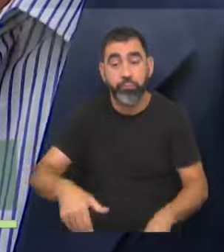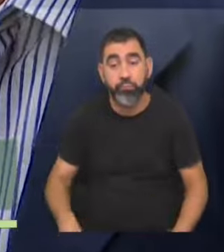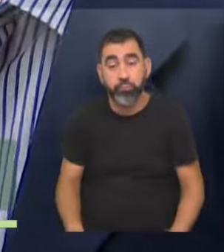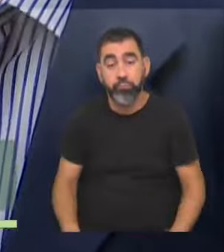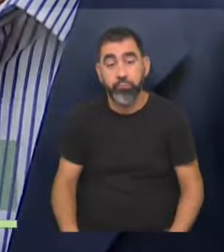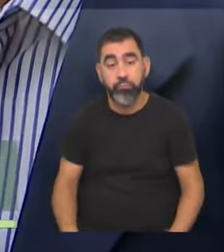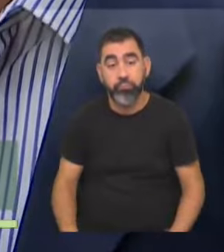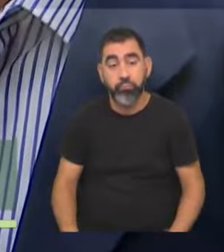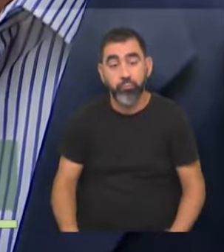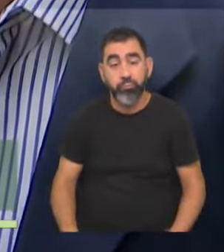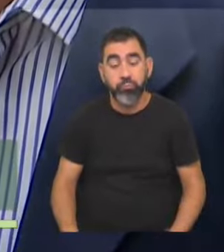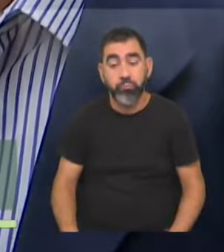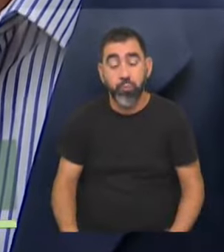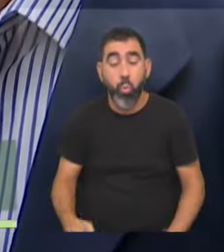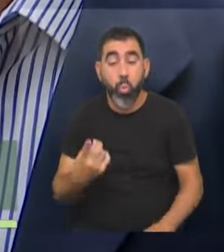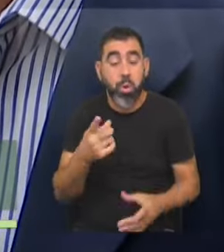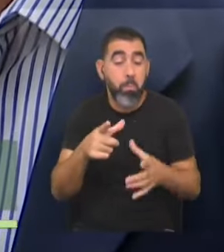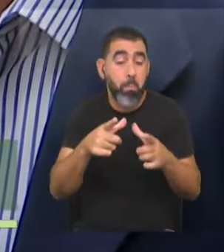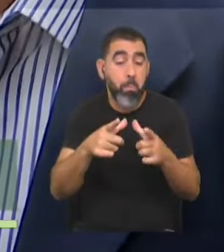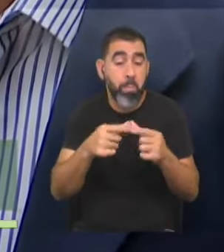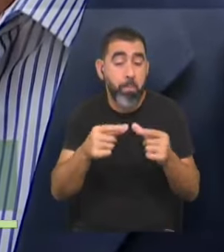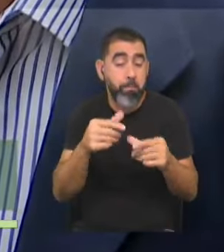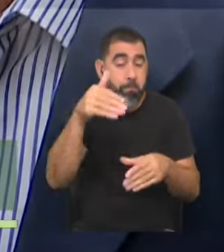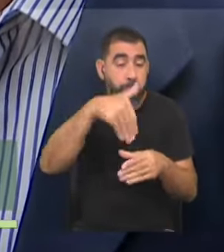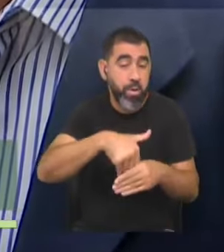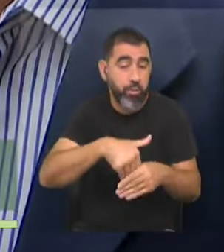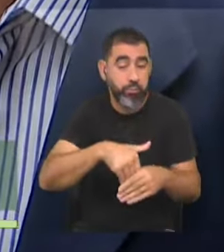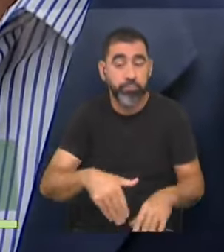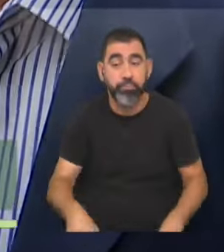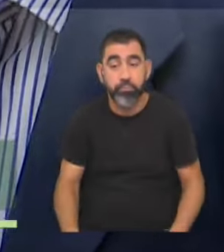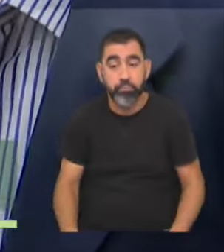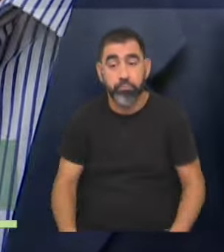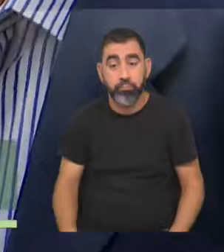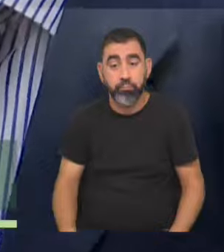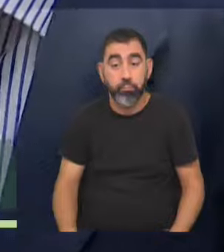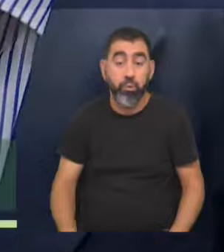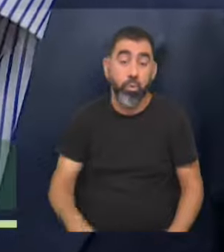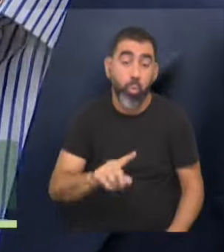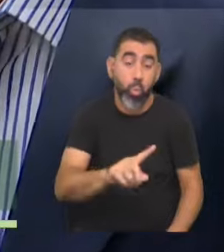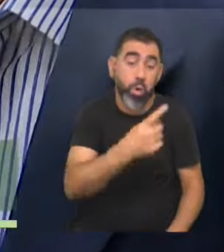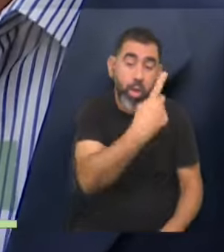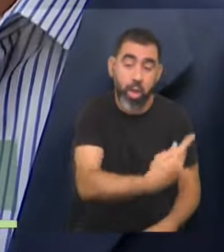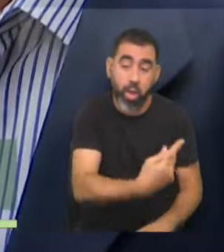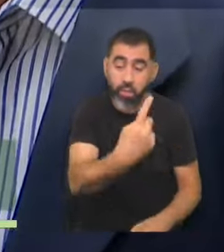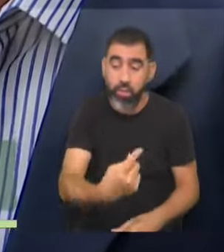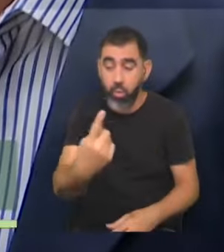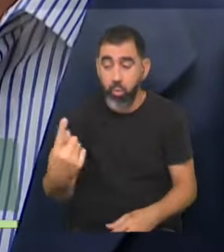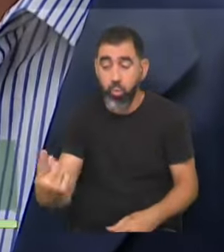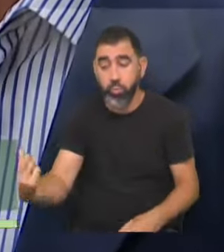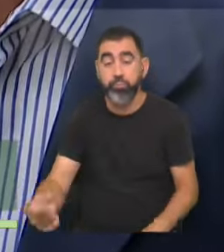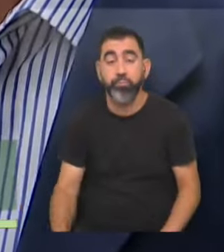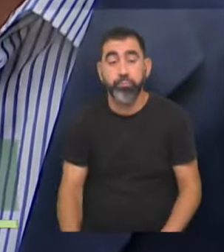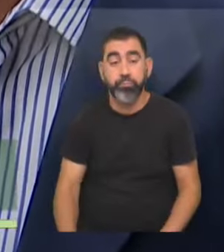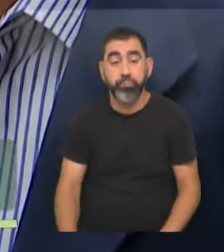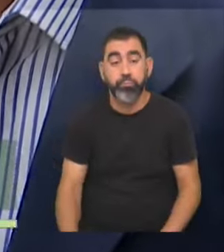realidad es una papeleta más en el cuarto secreto eh una o una por plebiscito digamos este